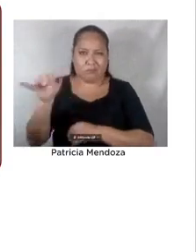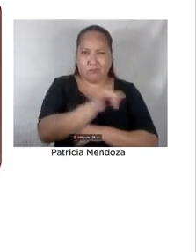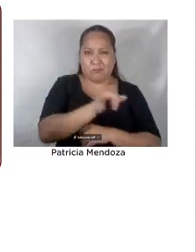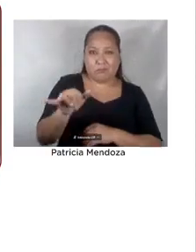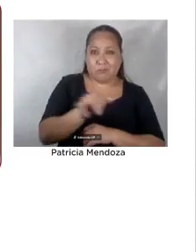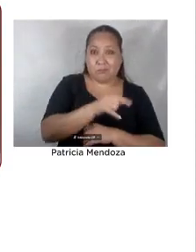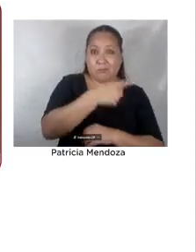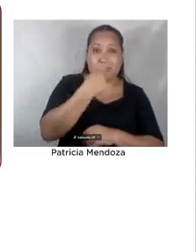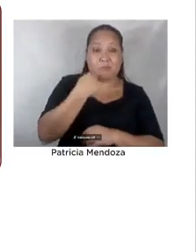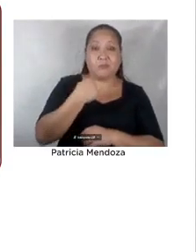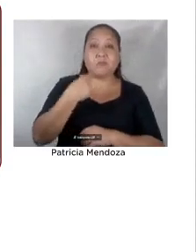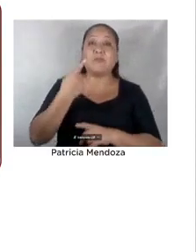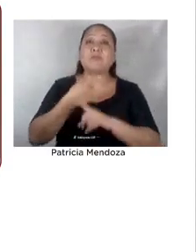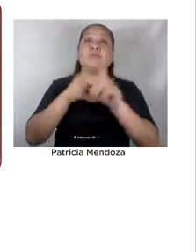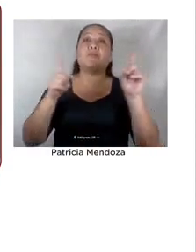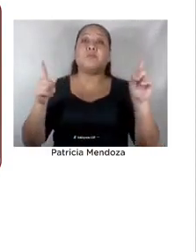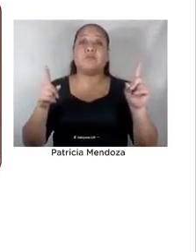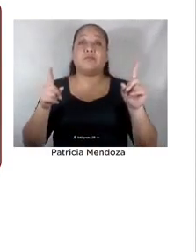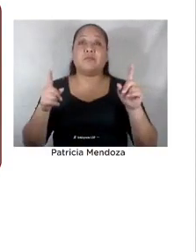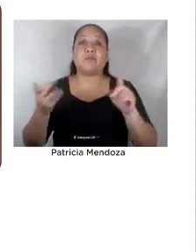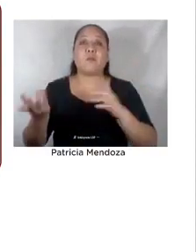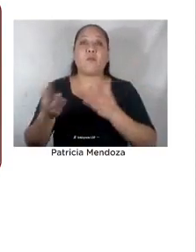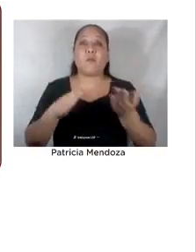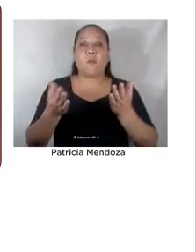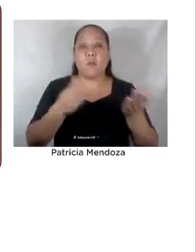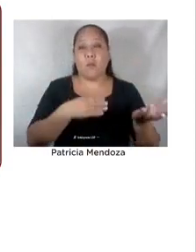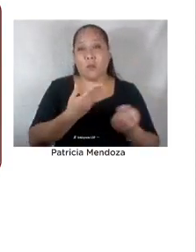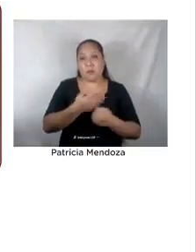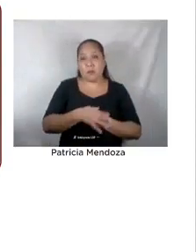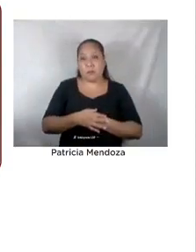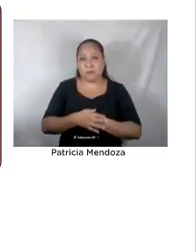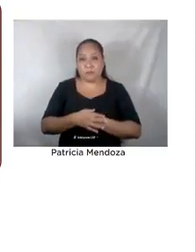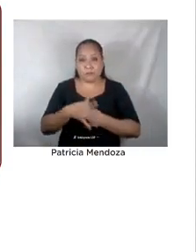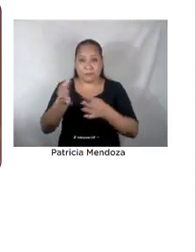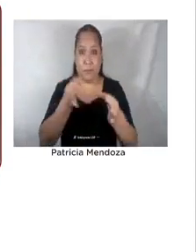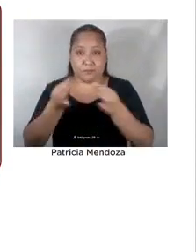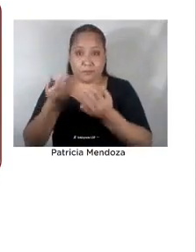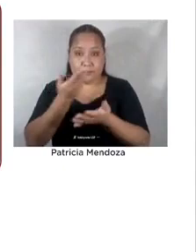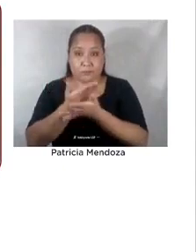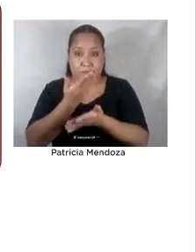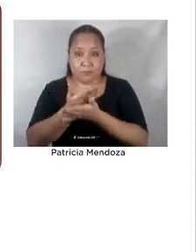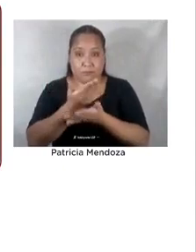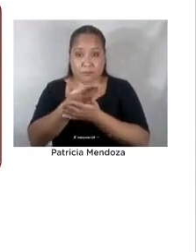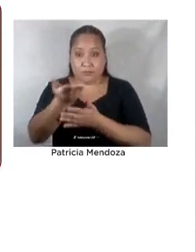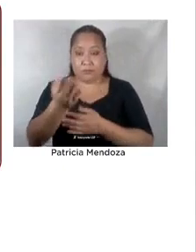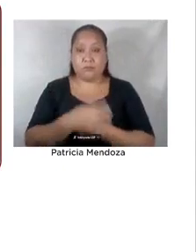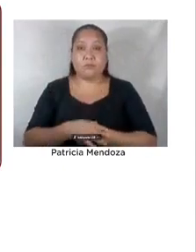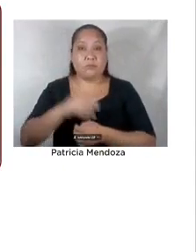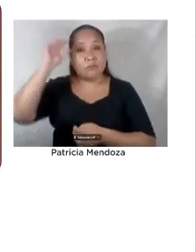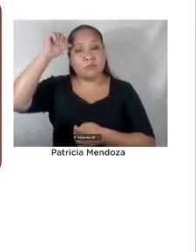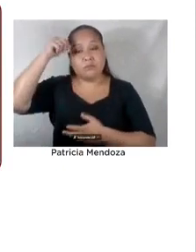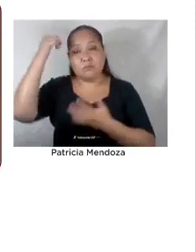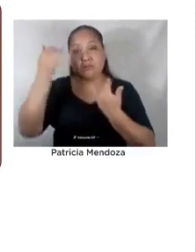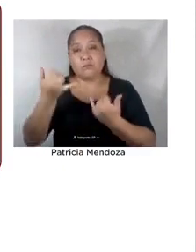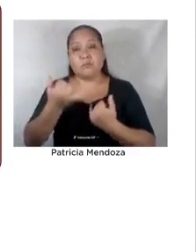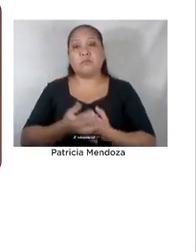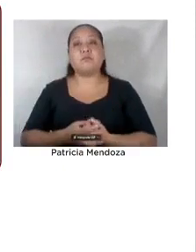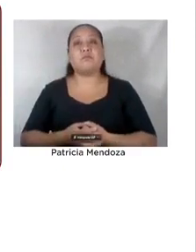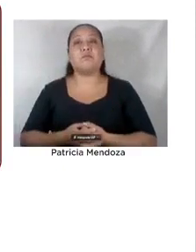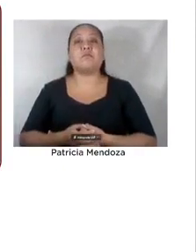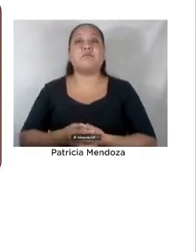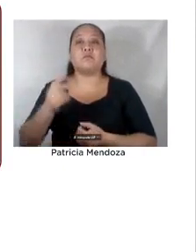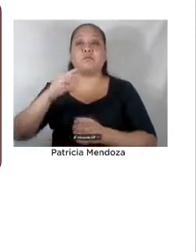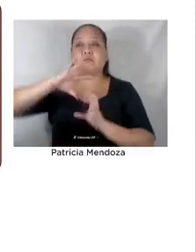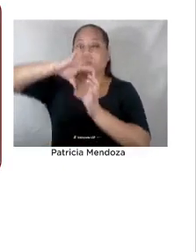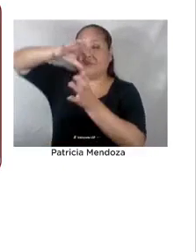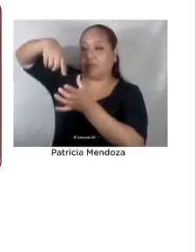mortalidad. Entonces, la explicación que está por demostrarse aún, recuerden ahorita el mundo